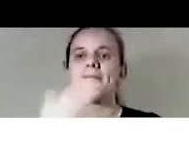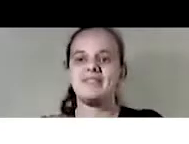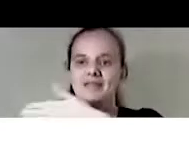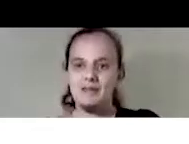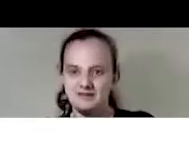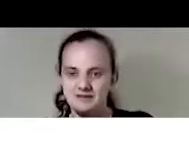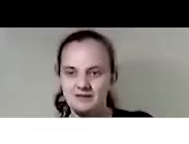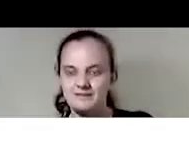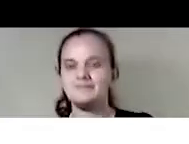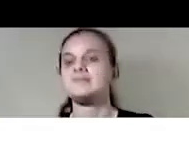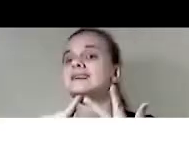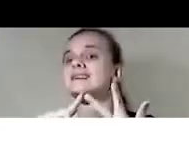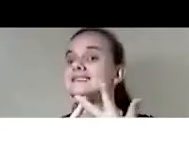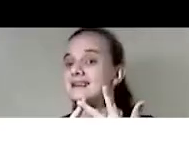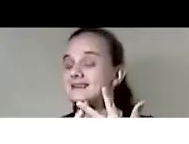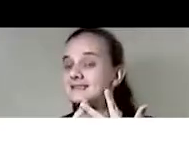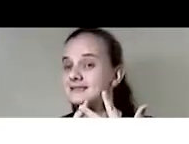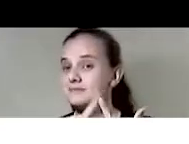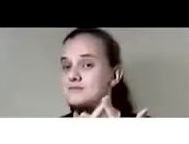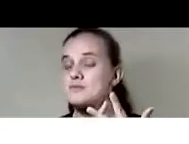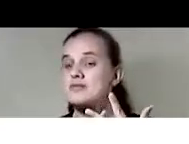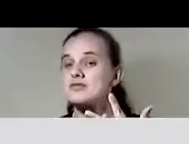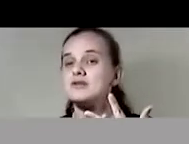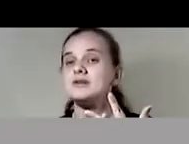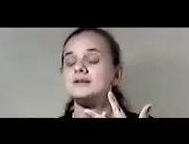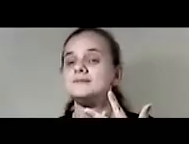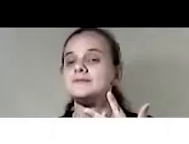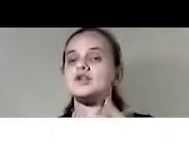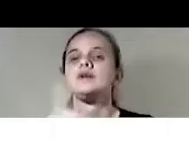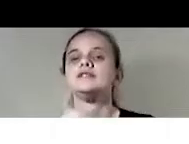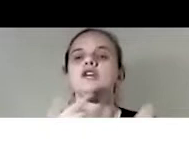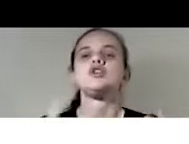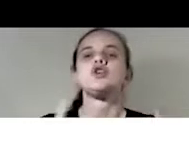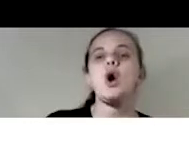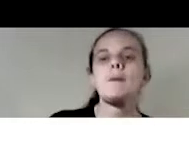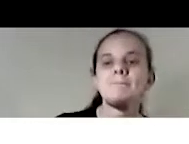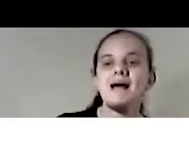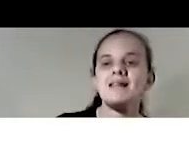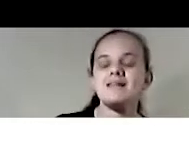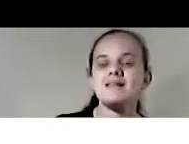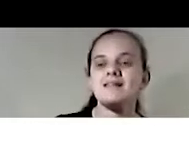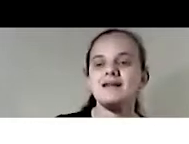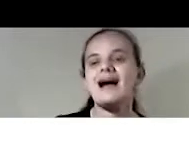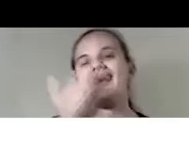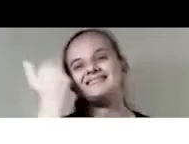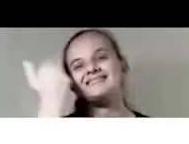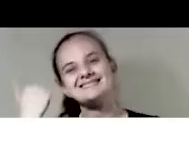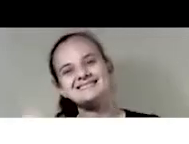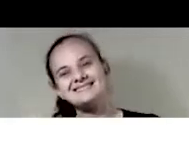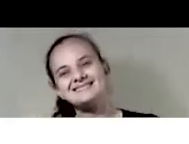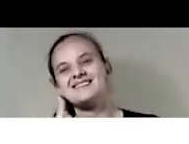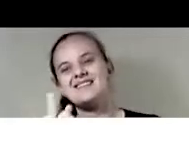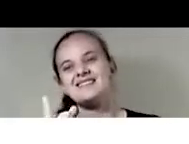ambiente lo que provoca la discapacidad. Y en tercera instancia, ya no hablar de términos como,